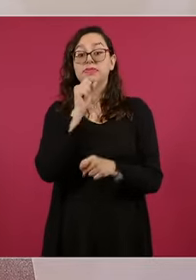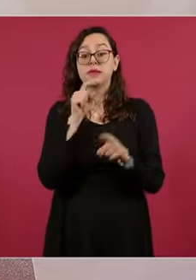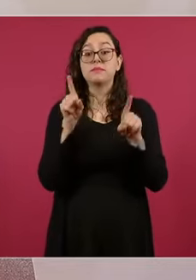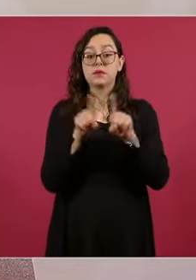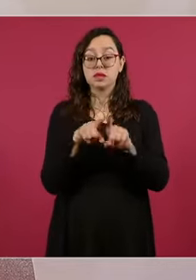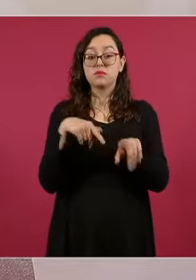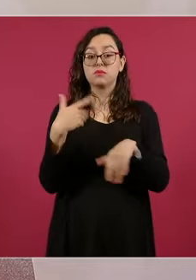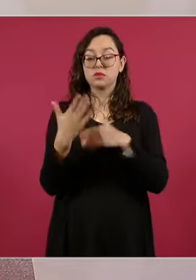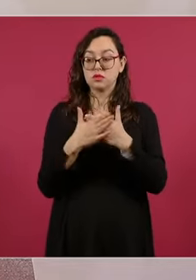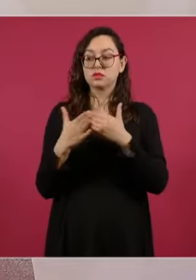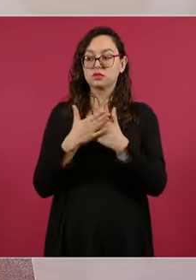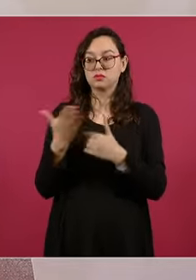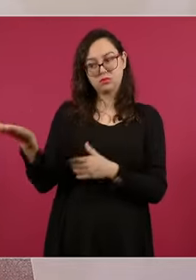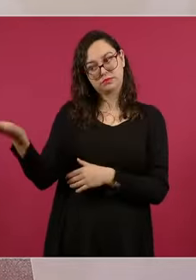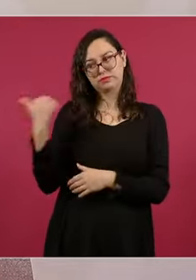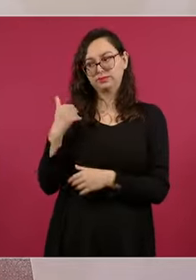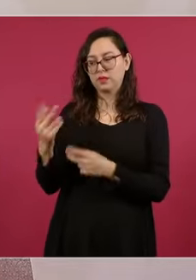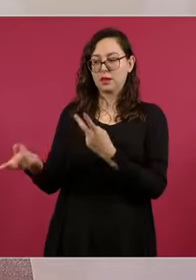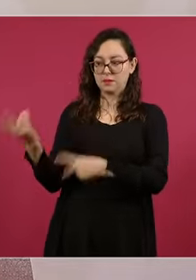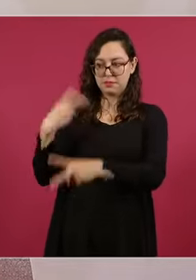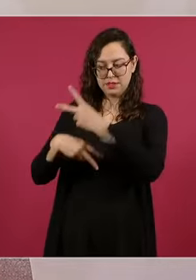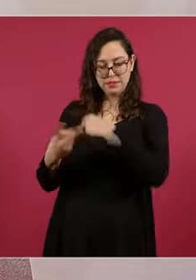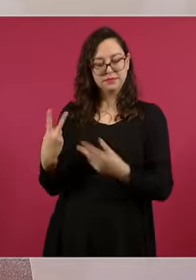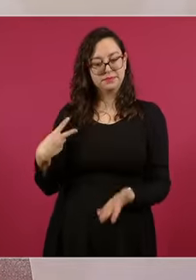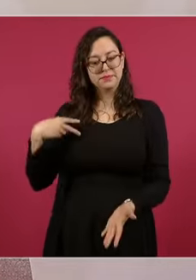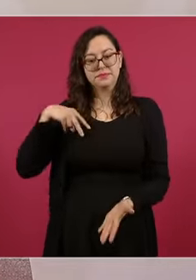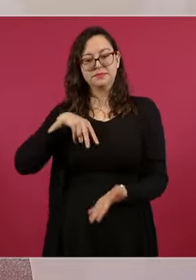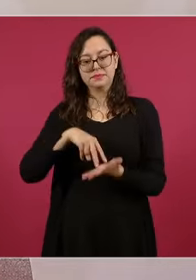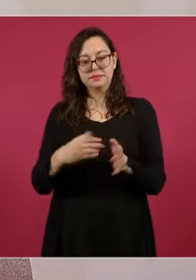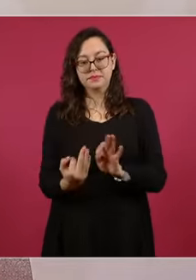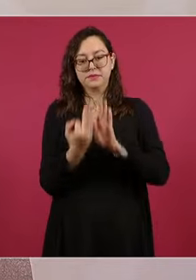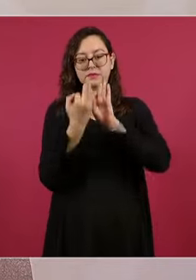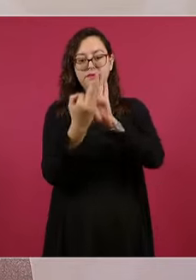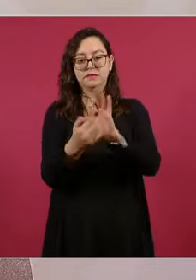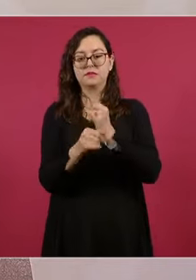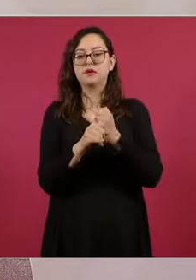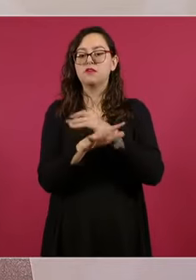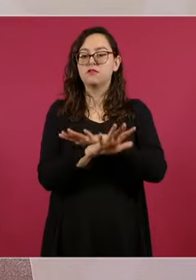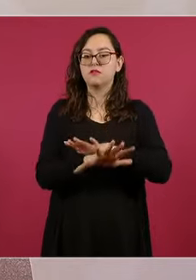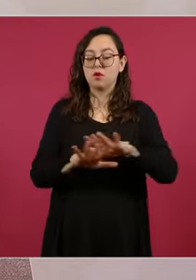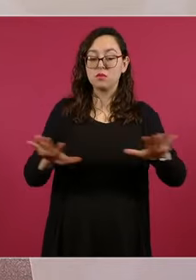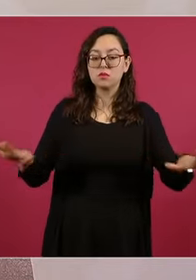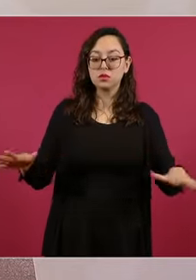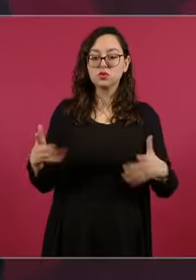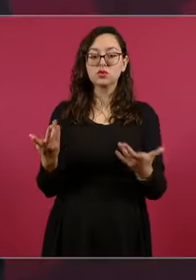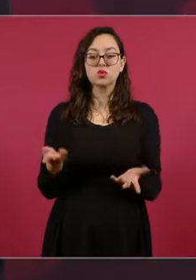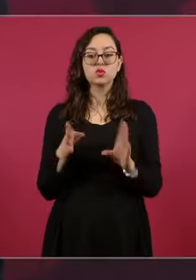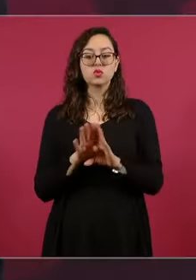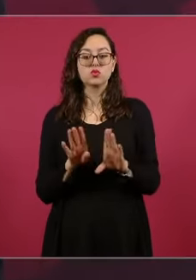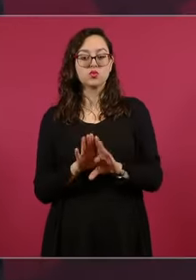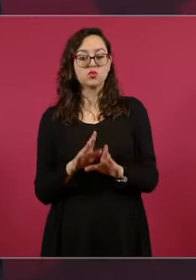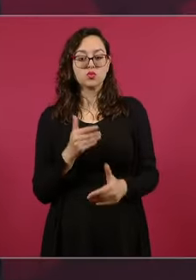para que se informe cómo vamos, incluso que informen también